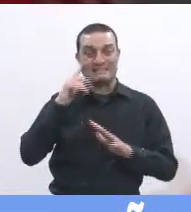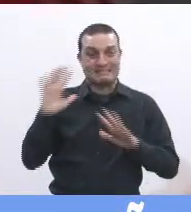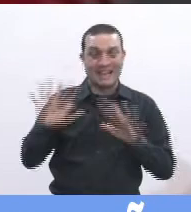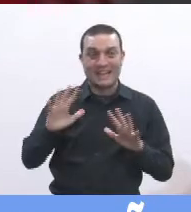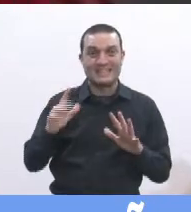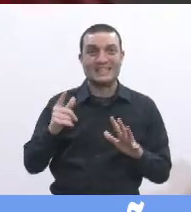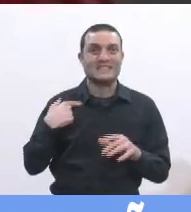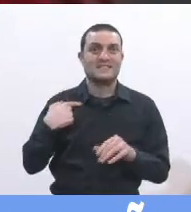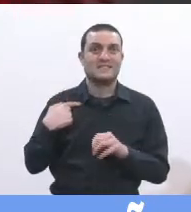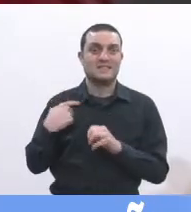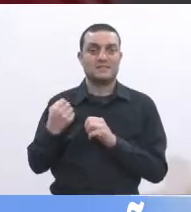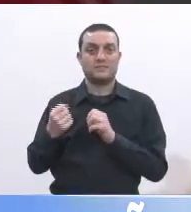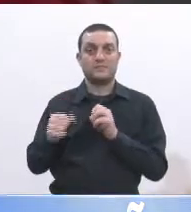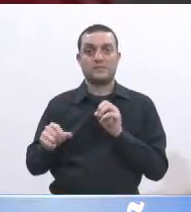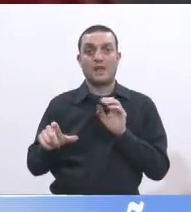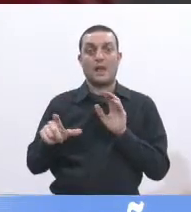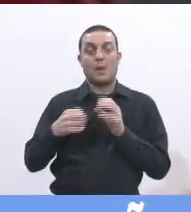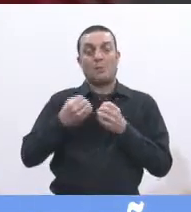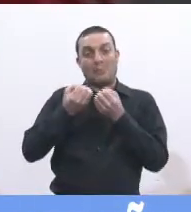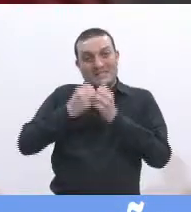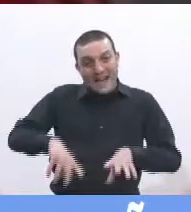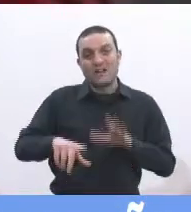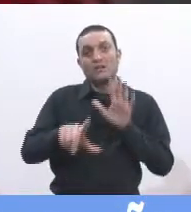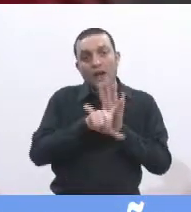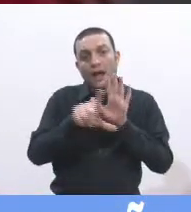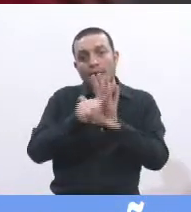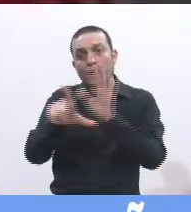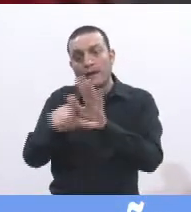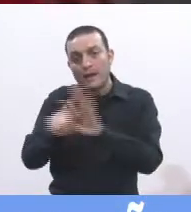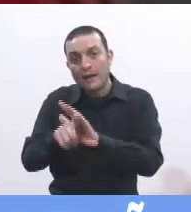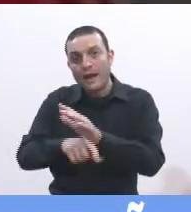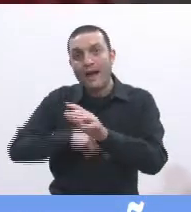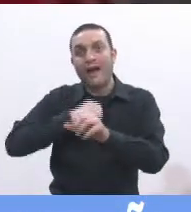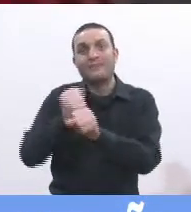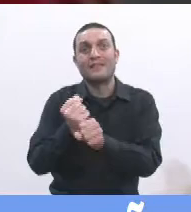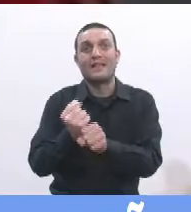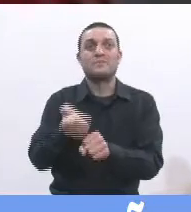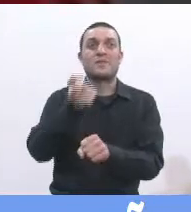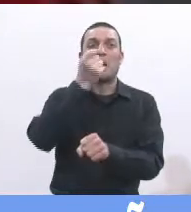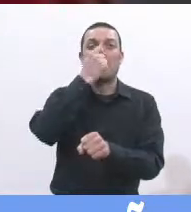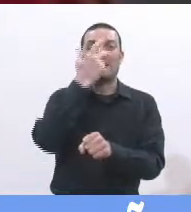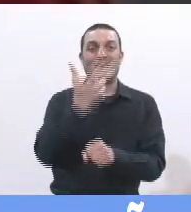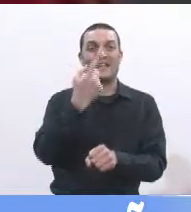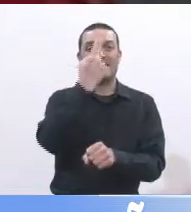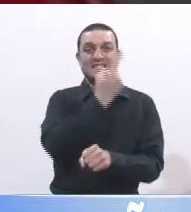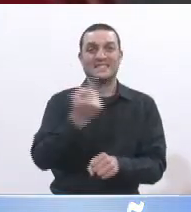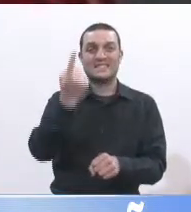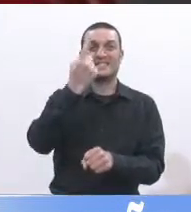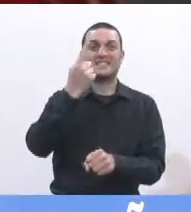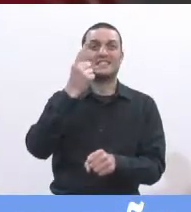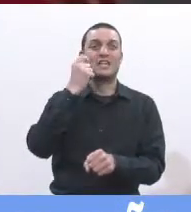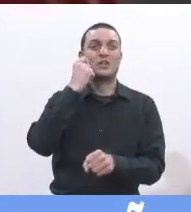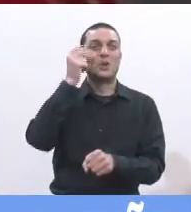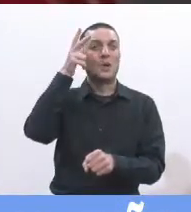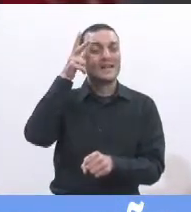en aquella ley que permitió, la 23.548, un acuerdo